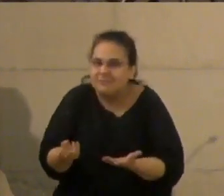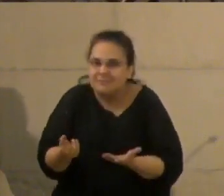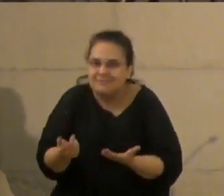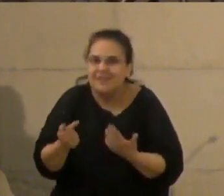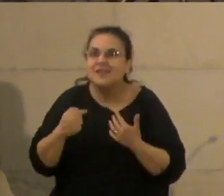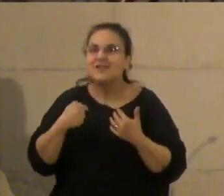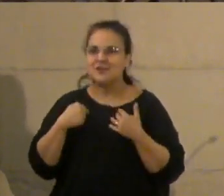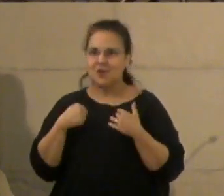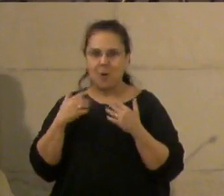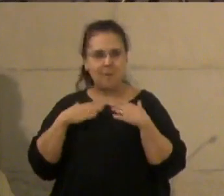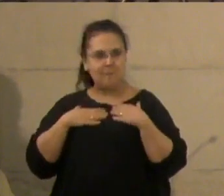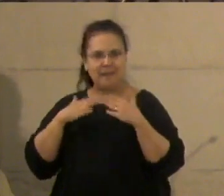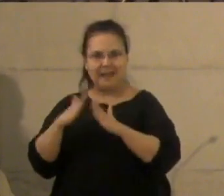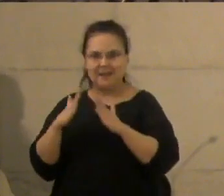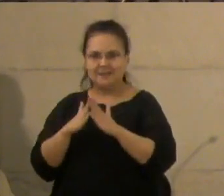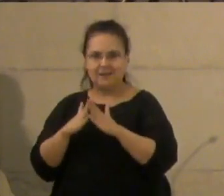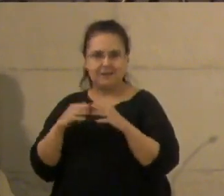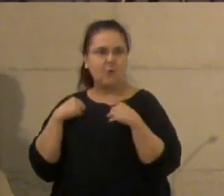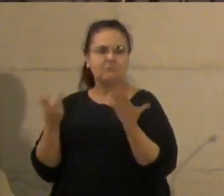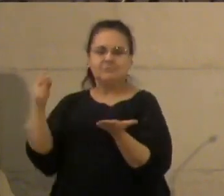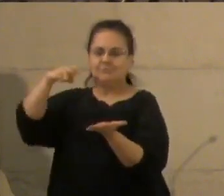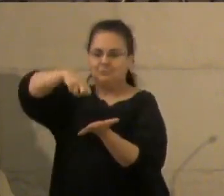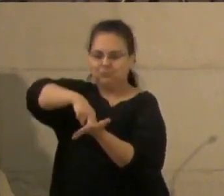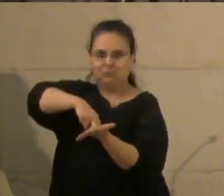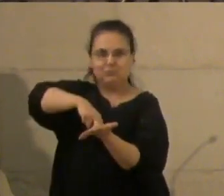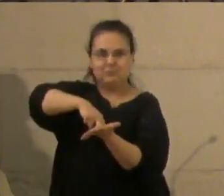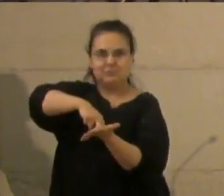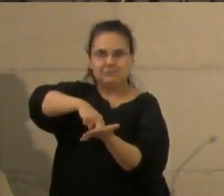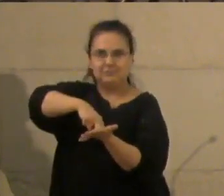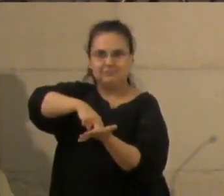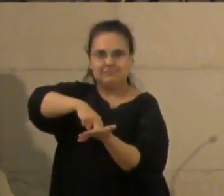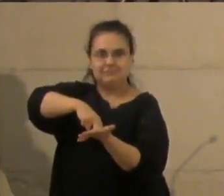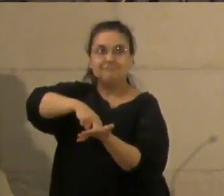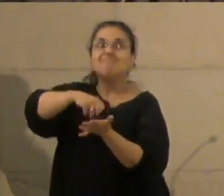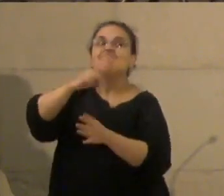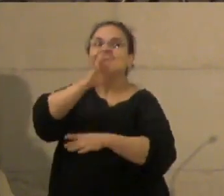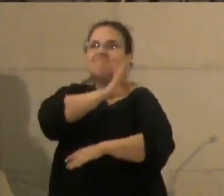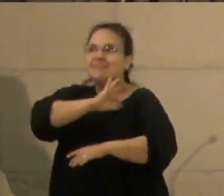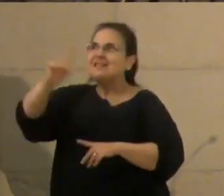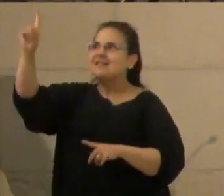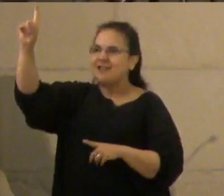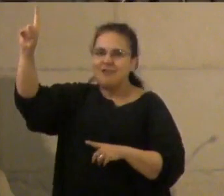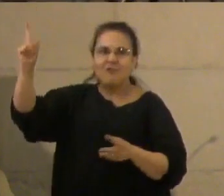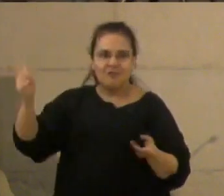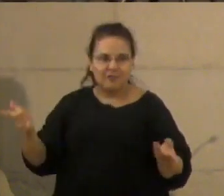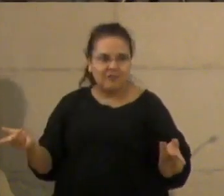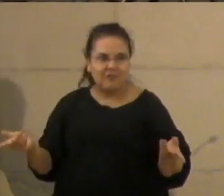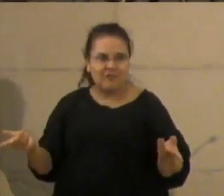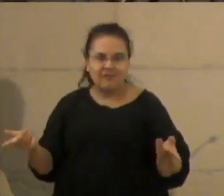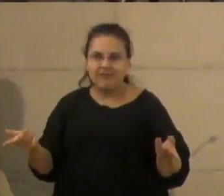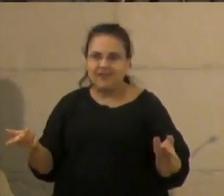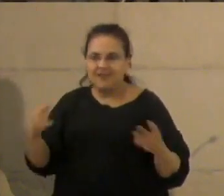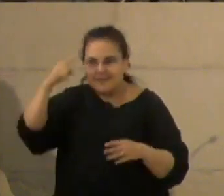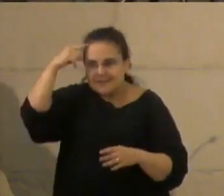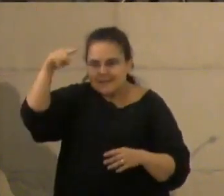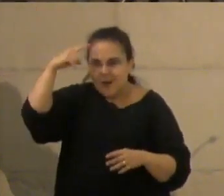que estoy delante del sagrario y delante del Señor. Esa sabiduría de los pobres es la sabiduría de